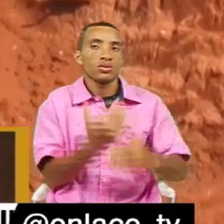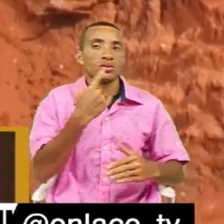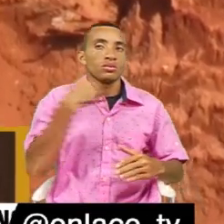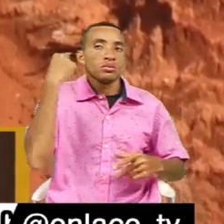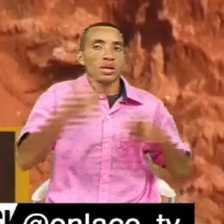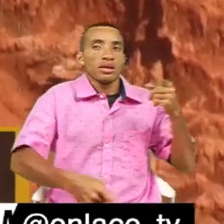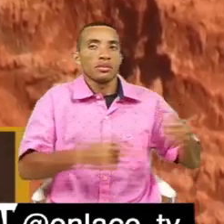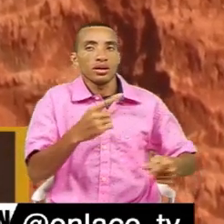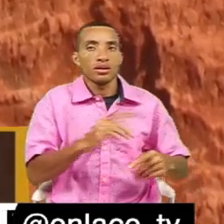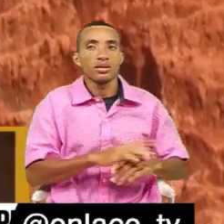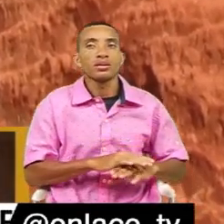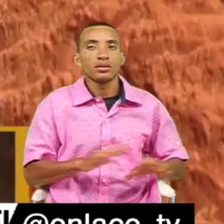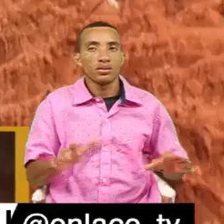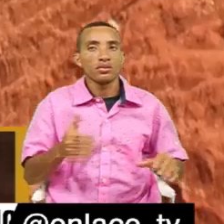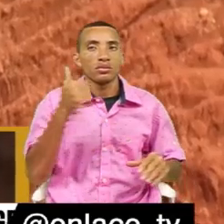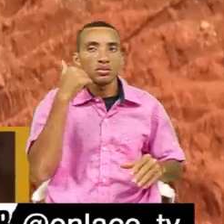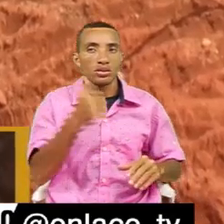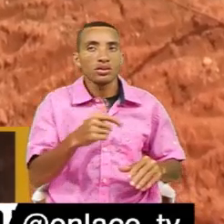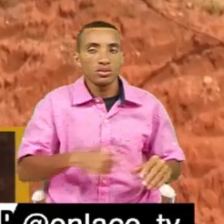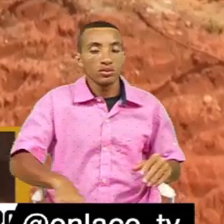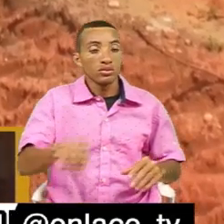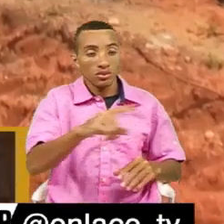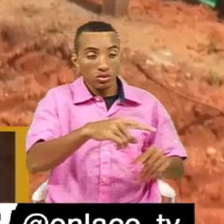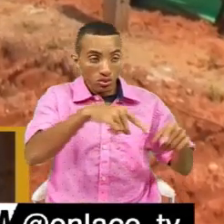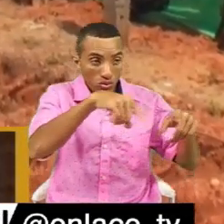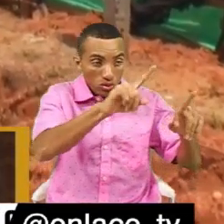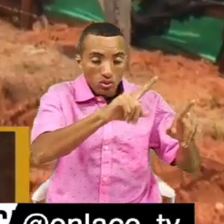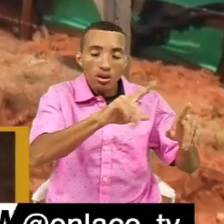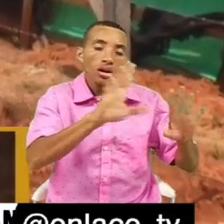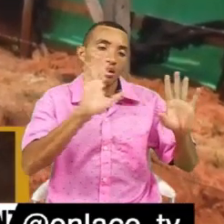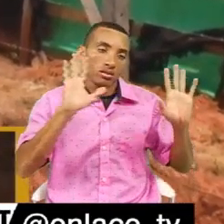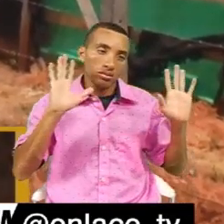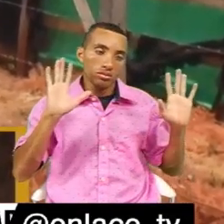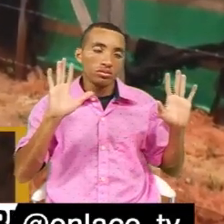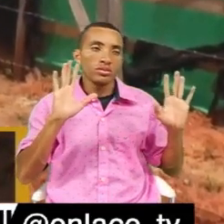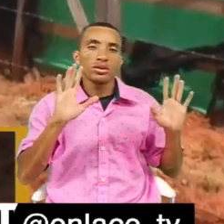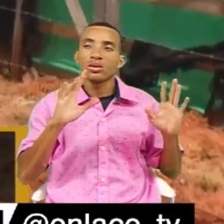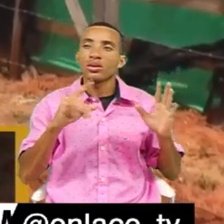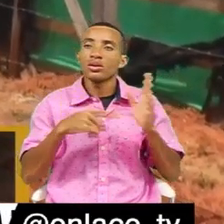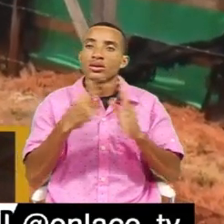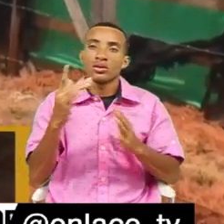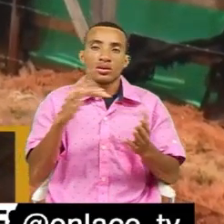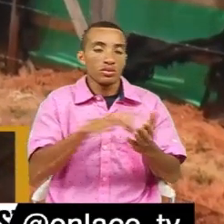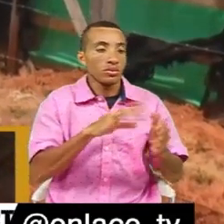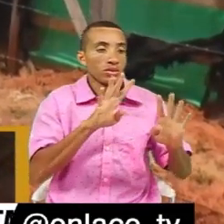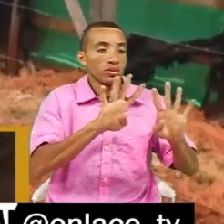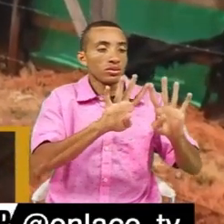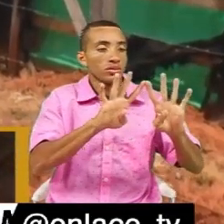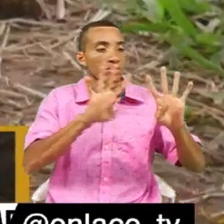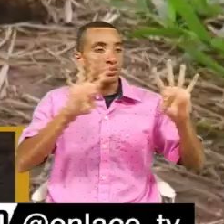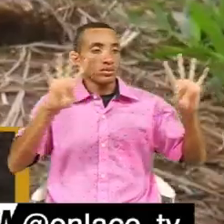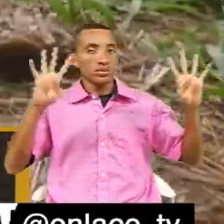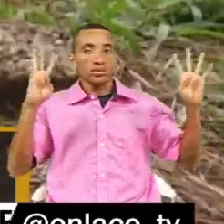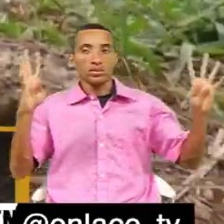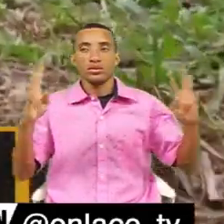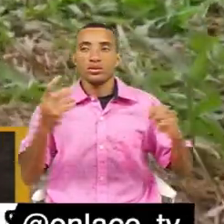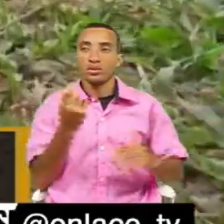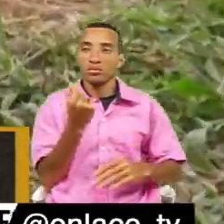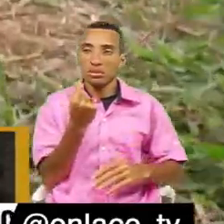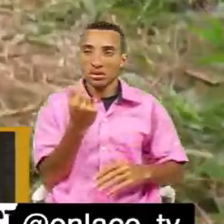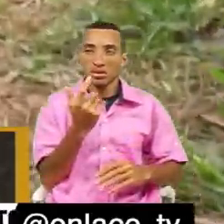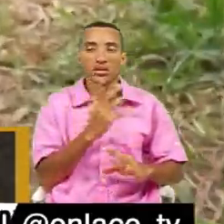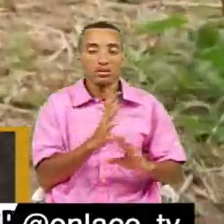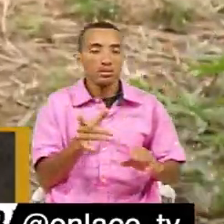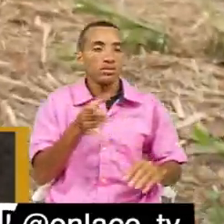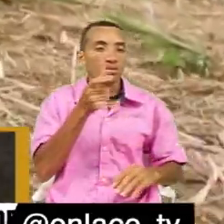Barranca Bermeja. Está bien, si eso es de ellos, pues enciérrenlo. Y como dicen que tienen mucha plata, pues coloquen un